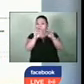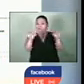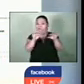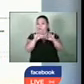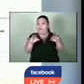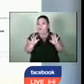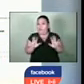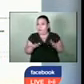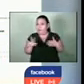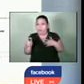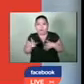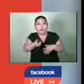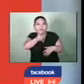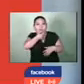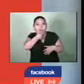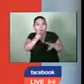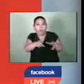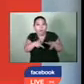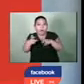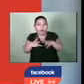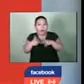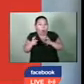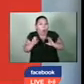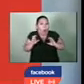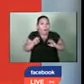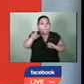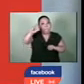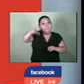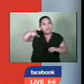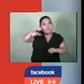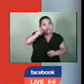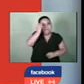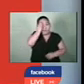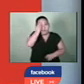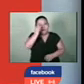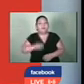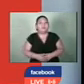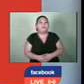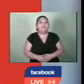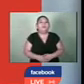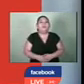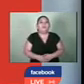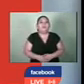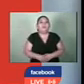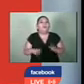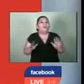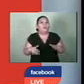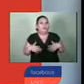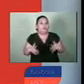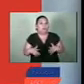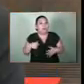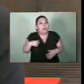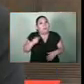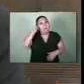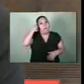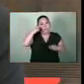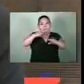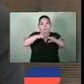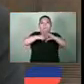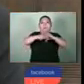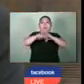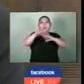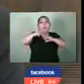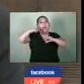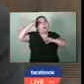convincentes para robar la información y vulnerar las cuentas bancarias. El problema es que siempre se hacen pasar por la entidad financiera, que se